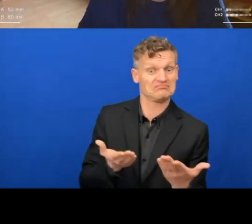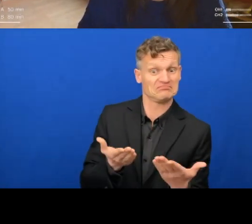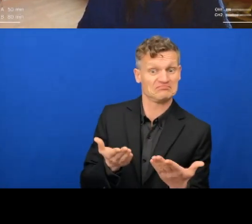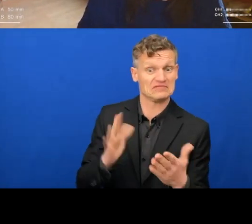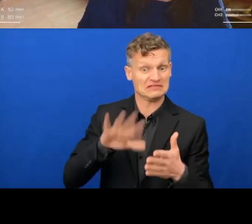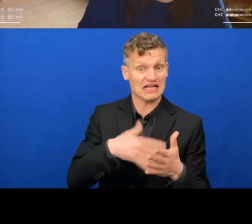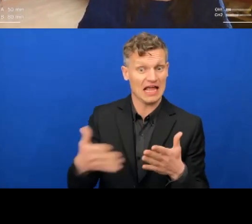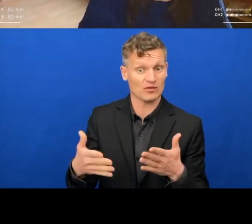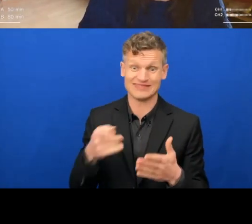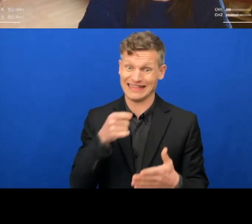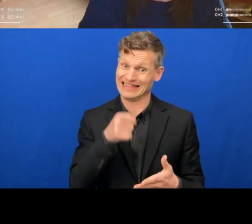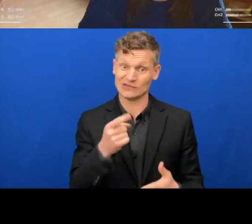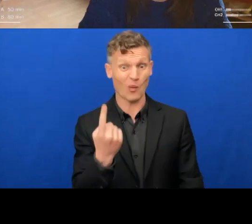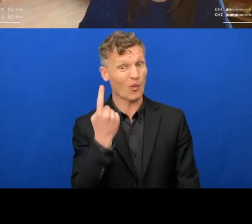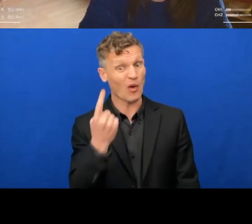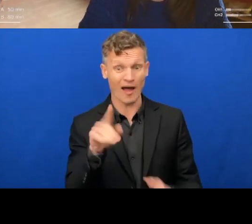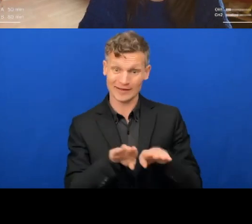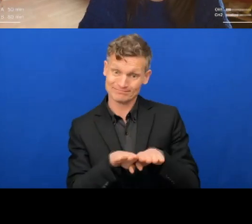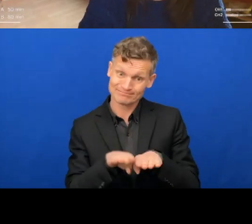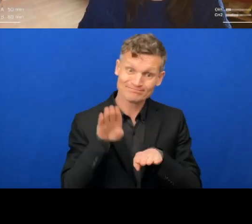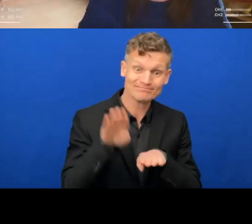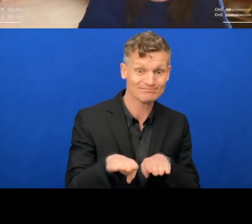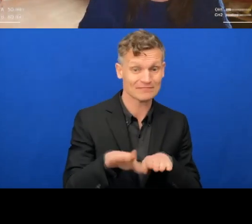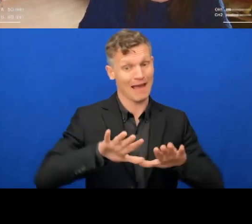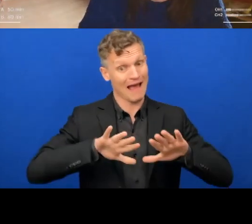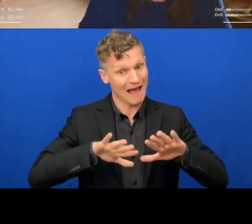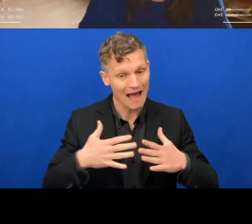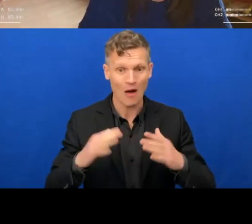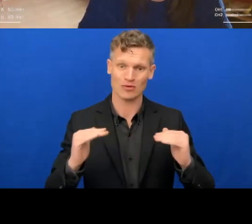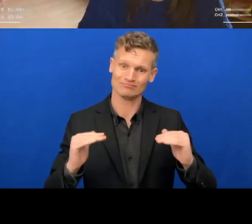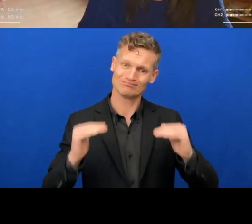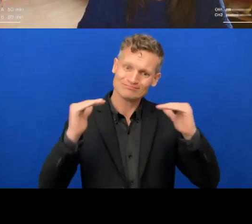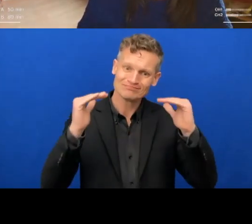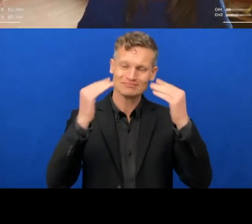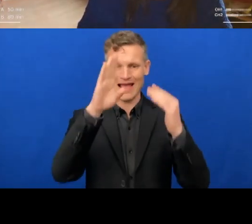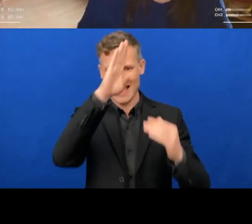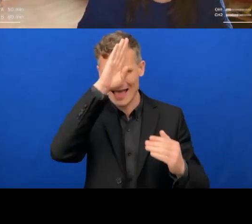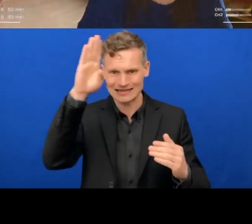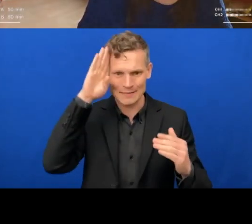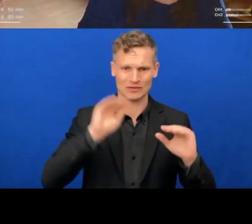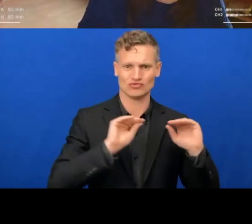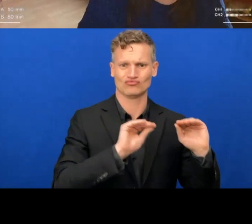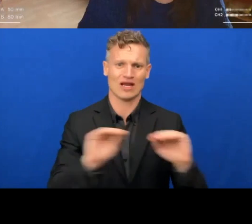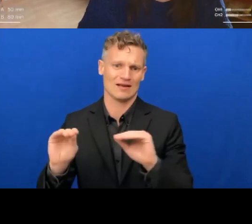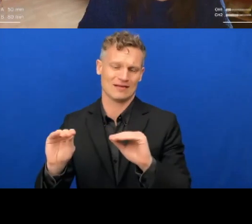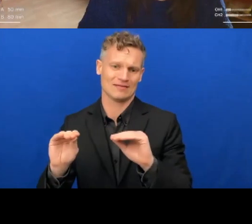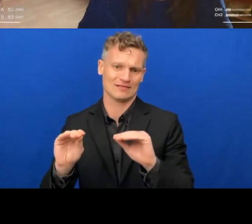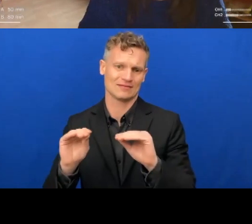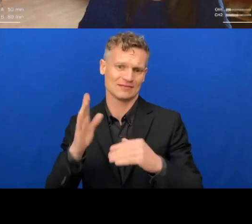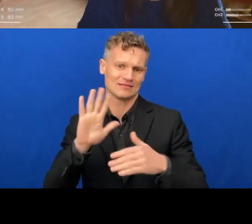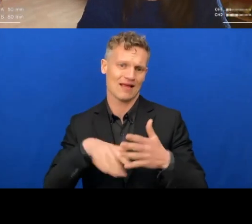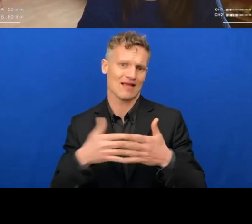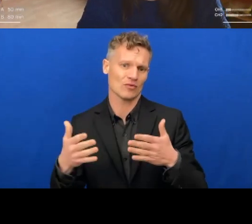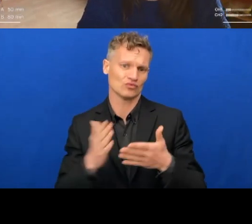de signos, y creo que esta es la única forma de poder organizar capacitación académica para los intérpretes de lengua de